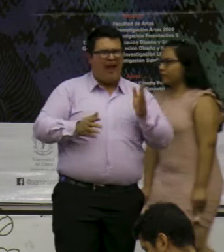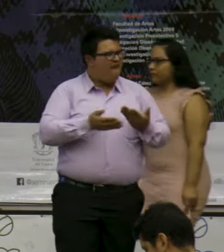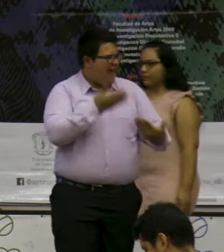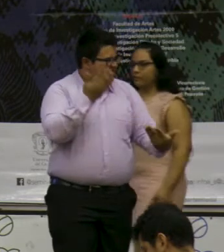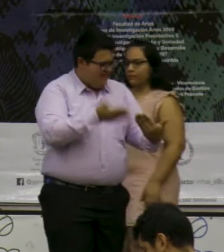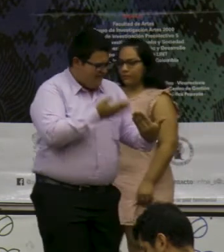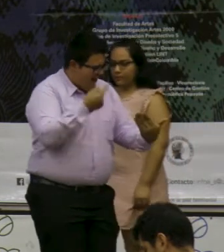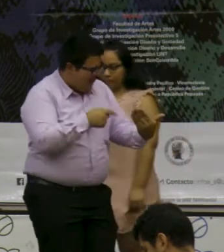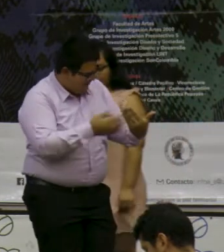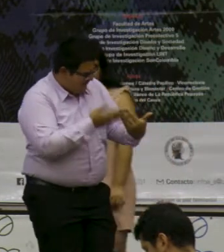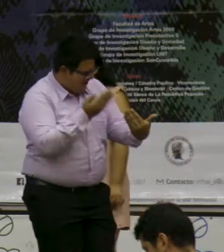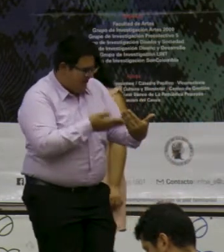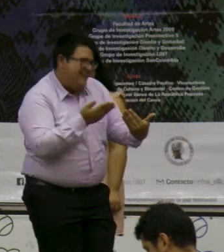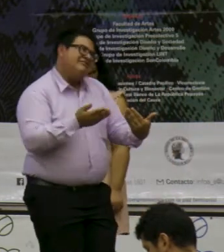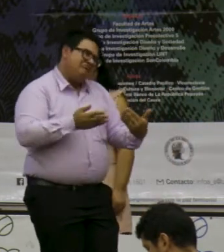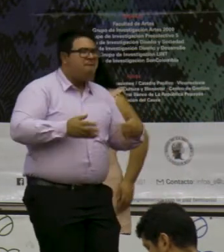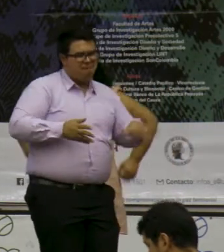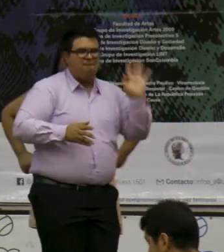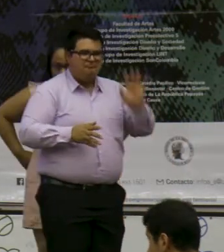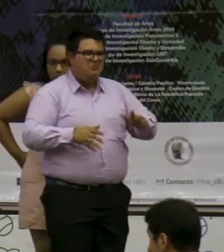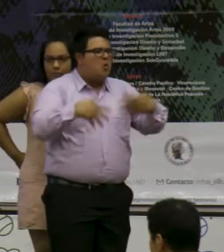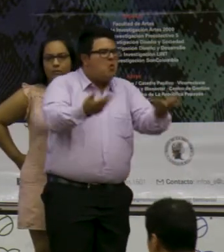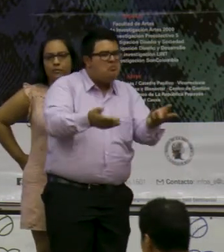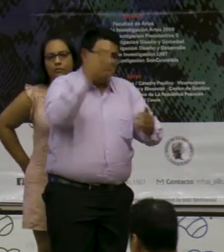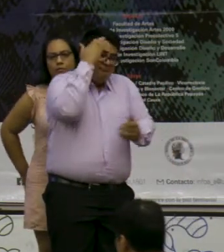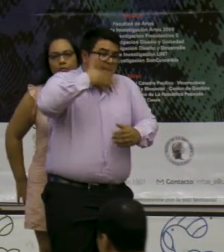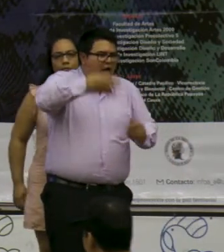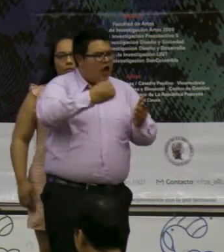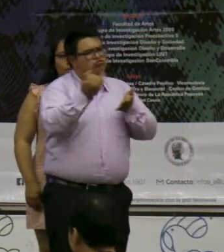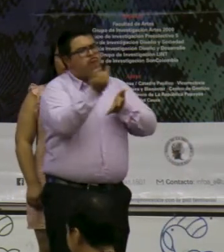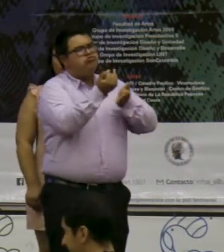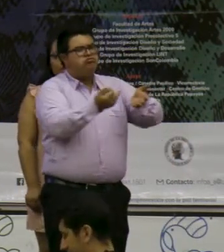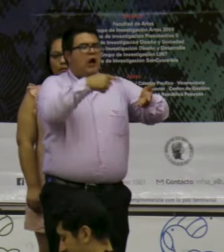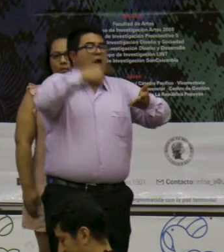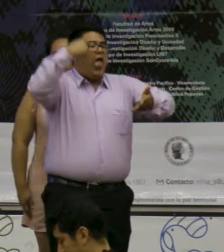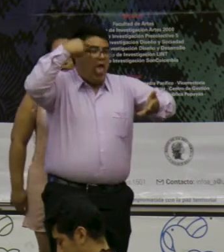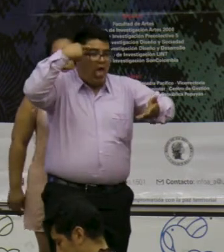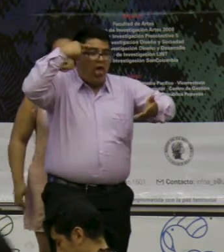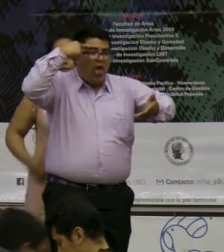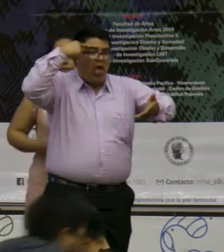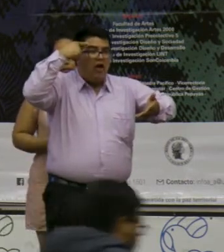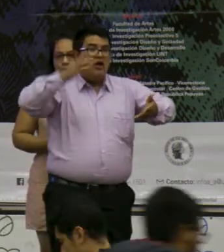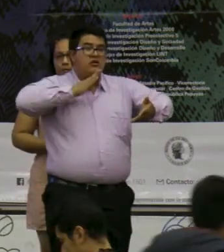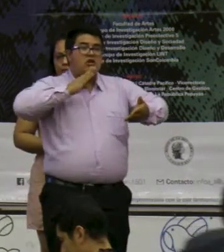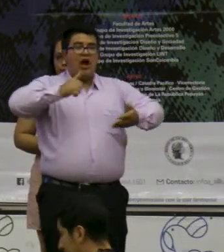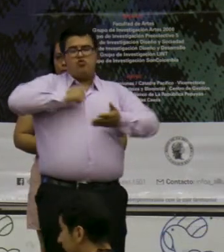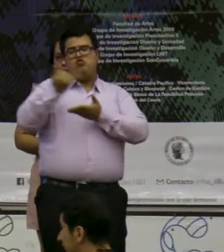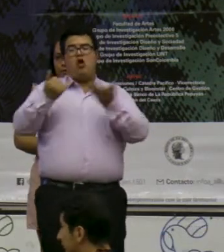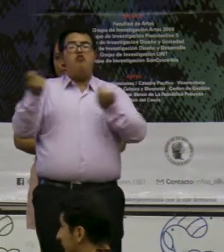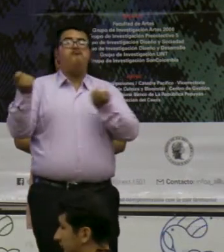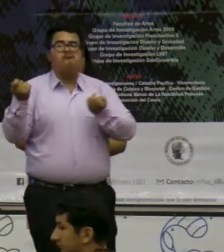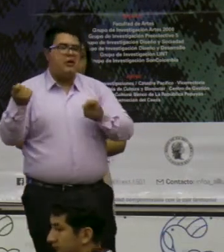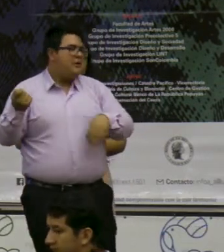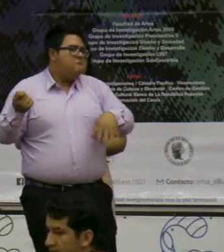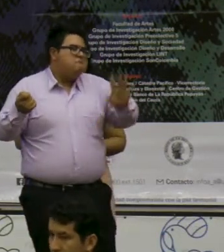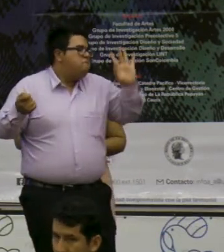dice fácil en la medida en que casi todas las definiciones que salían de ilustración no eran controladas por ilustradores.